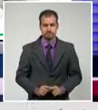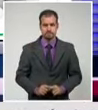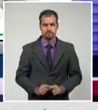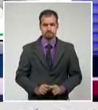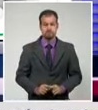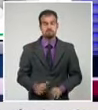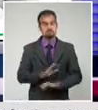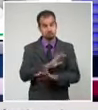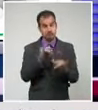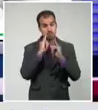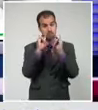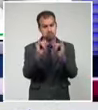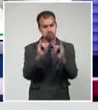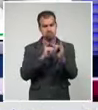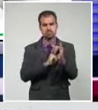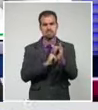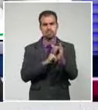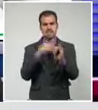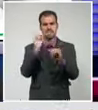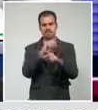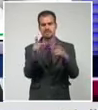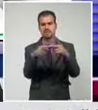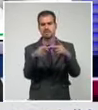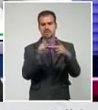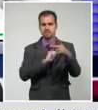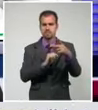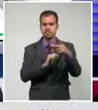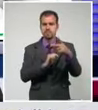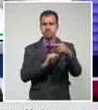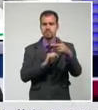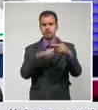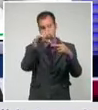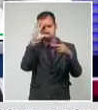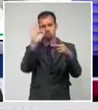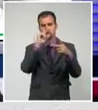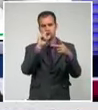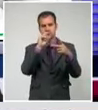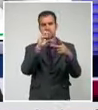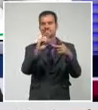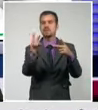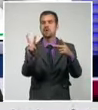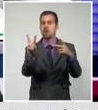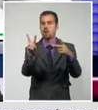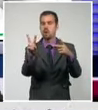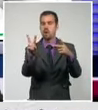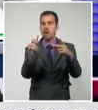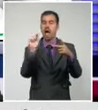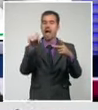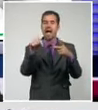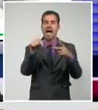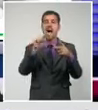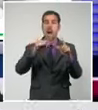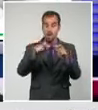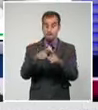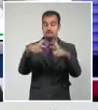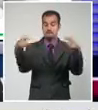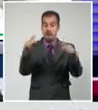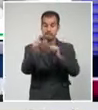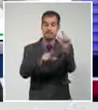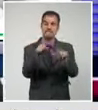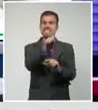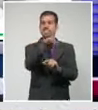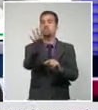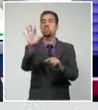la intervención ya del candidato vacunal Soberana 02 con 150.000 voluntarios que abarcará